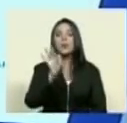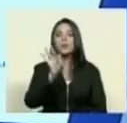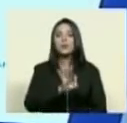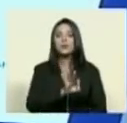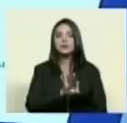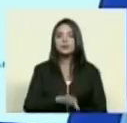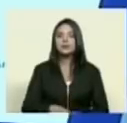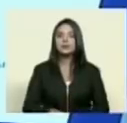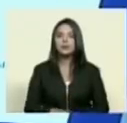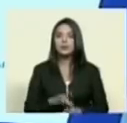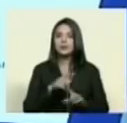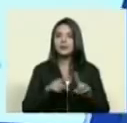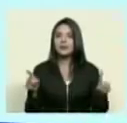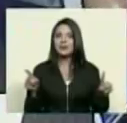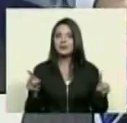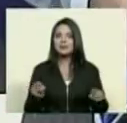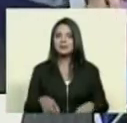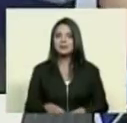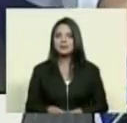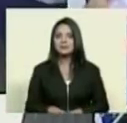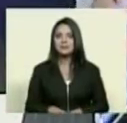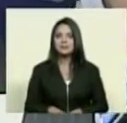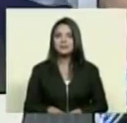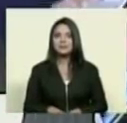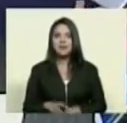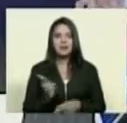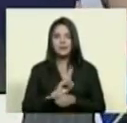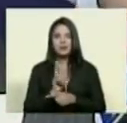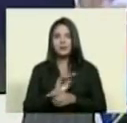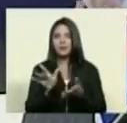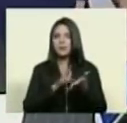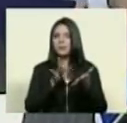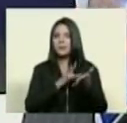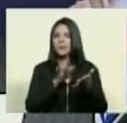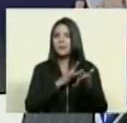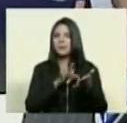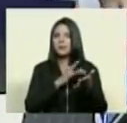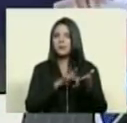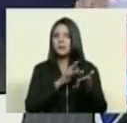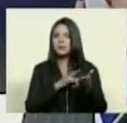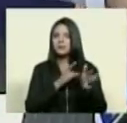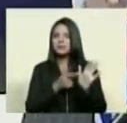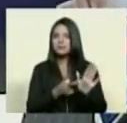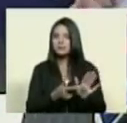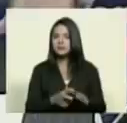puntos de diferencia. Déjame poner la mira rapidito.